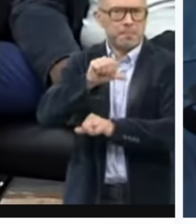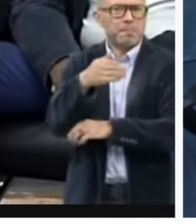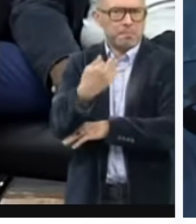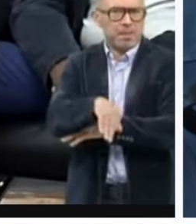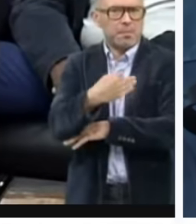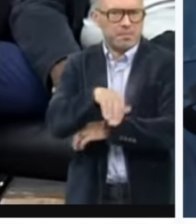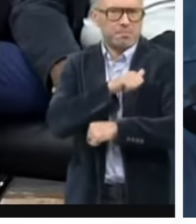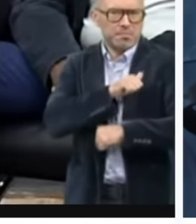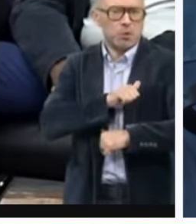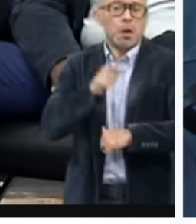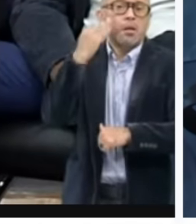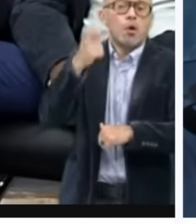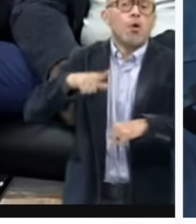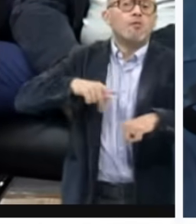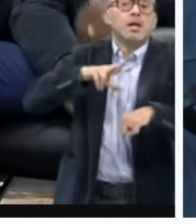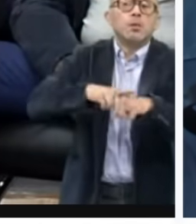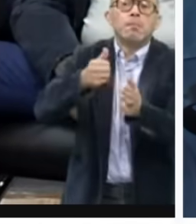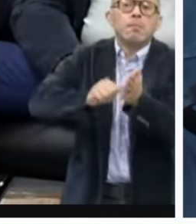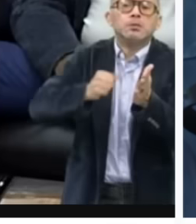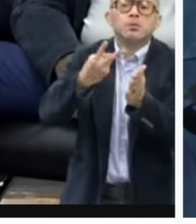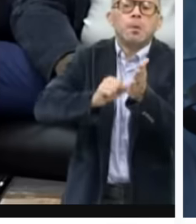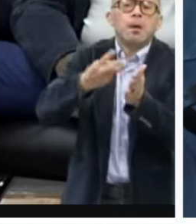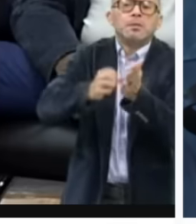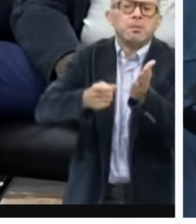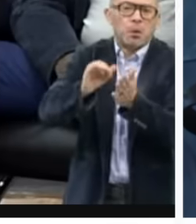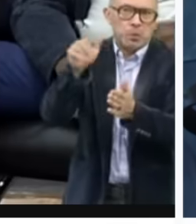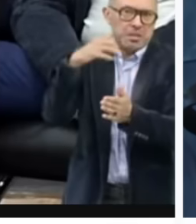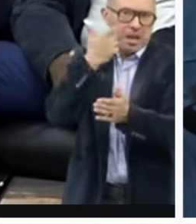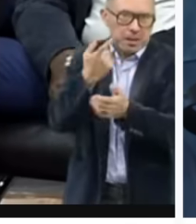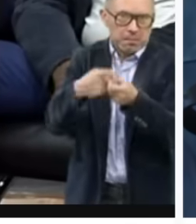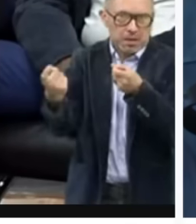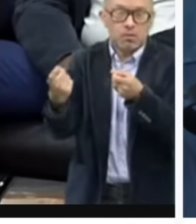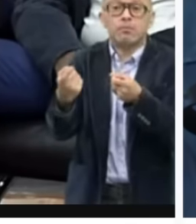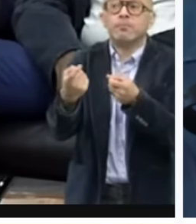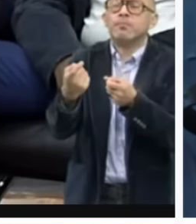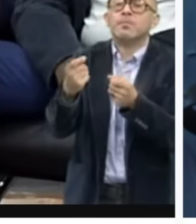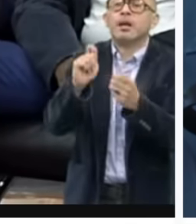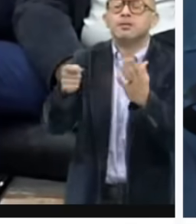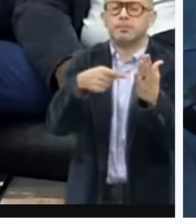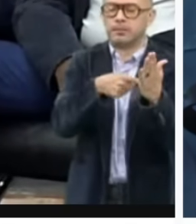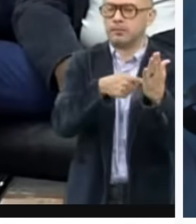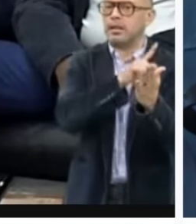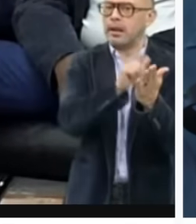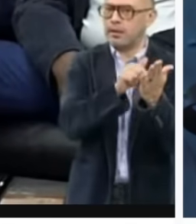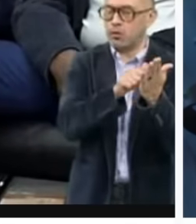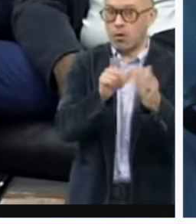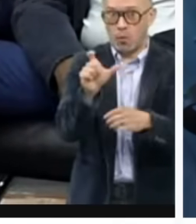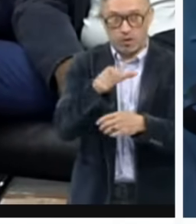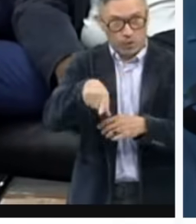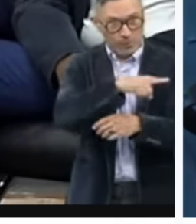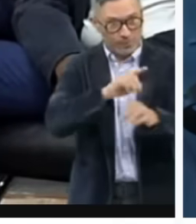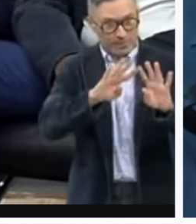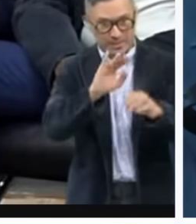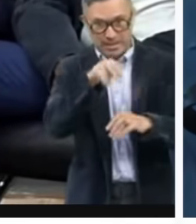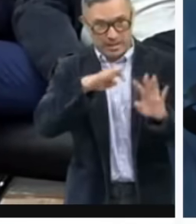los meses que él quiera ausentarse, pues finalmente tiene que ser la divisa que debe cuidar a la hora de responder este Consejo General del INE.